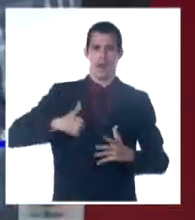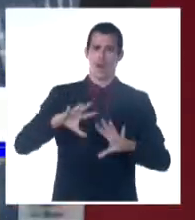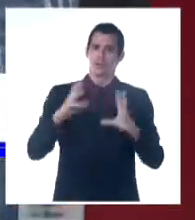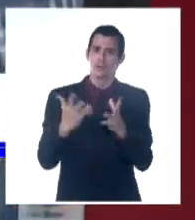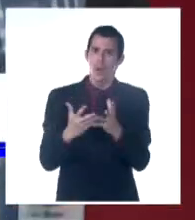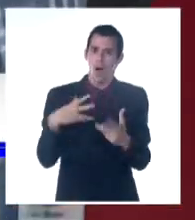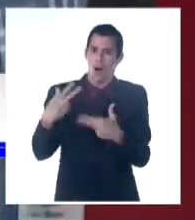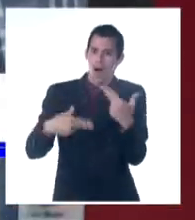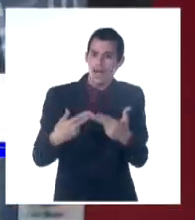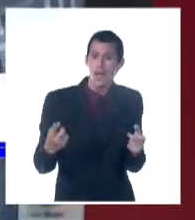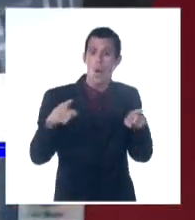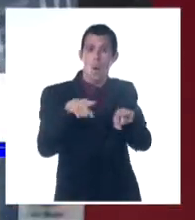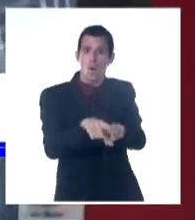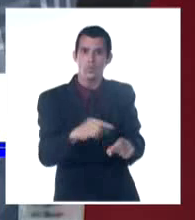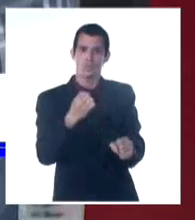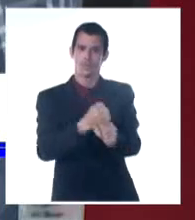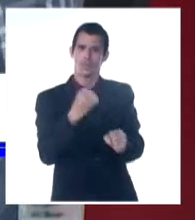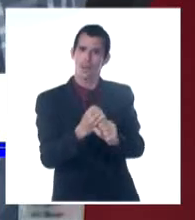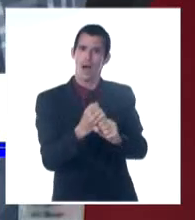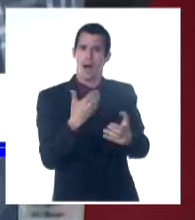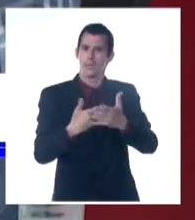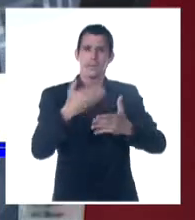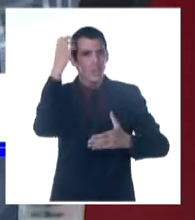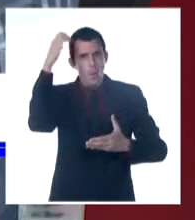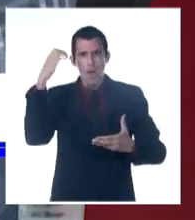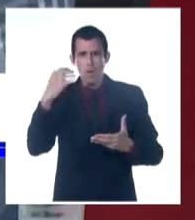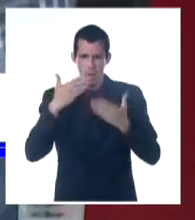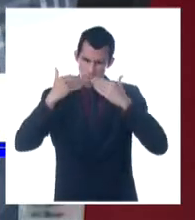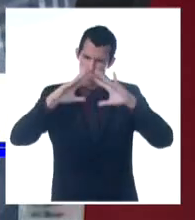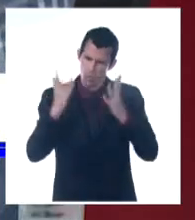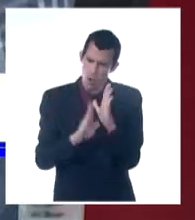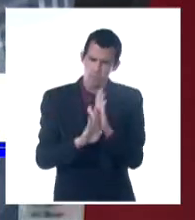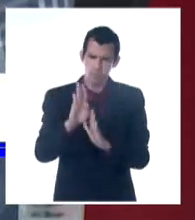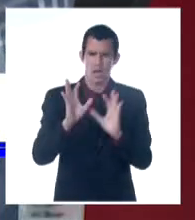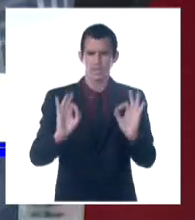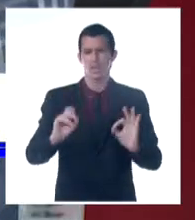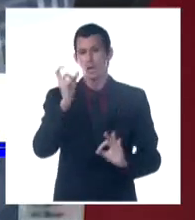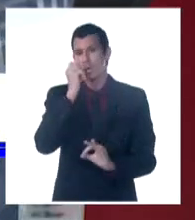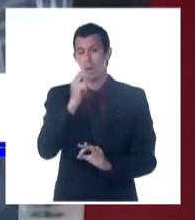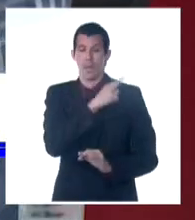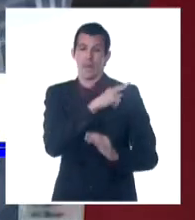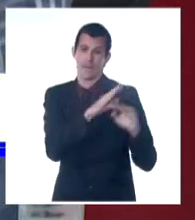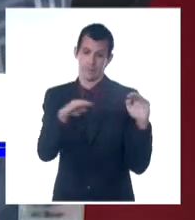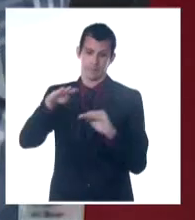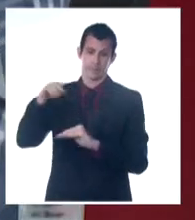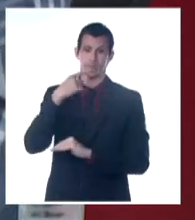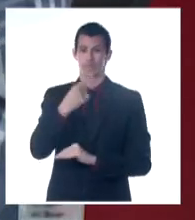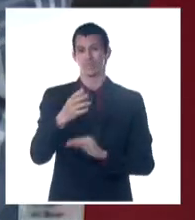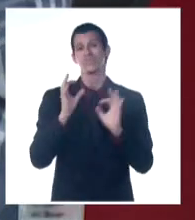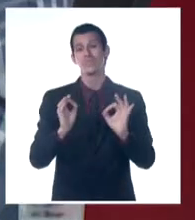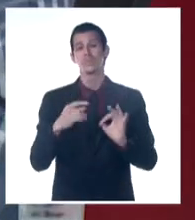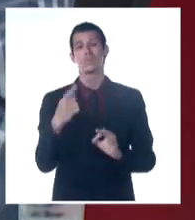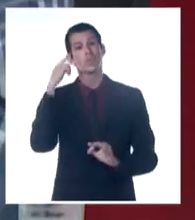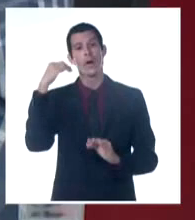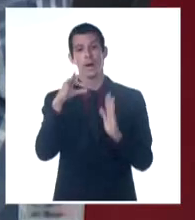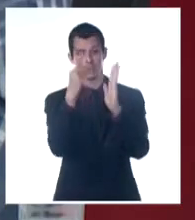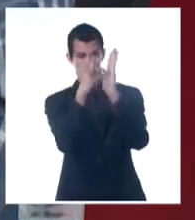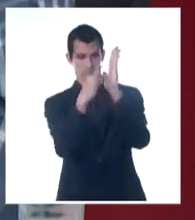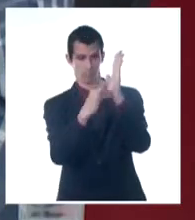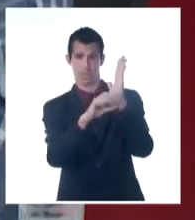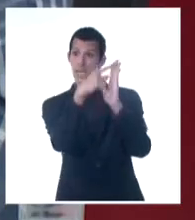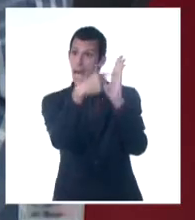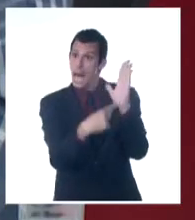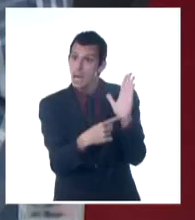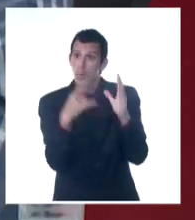nosotros reorganizamos y continuamos potenciando los aspectos principales que aquí se han comentado,